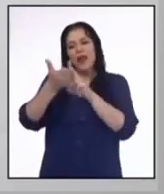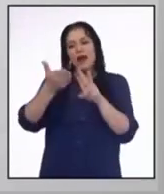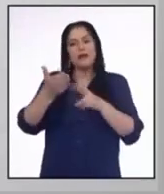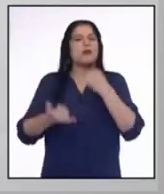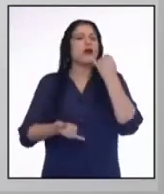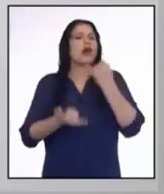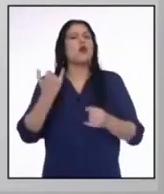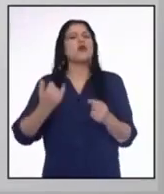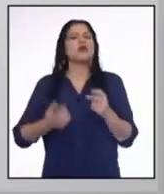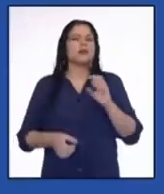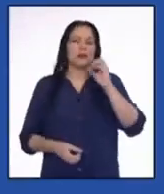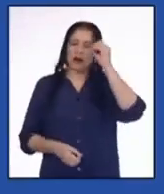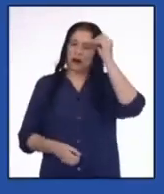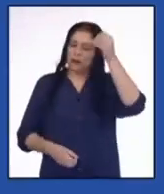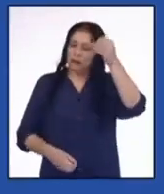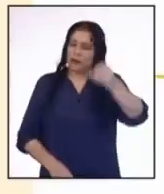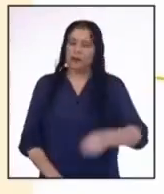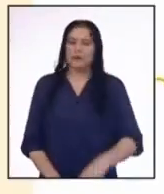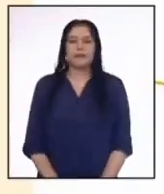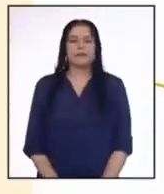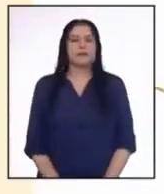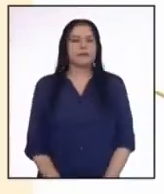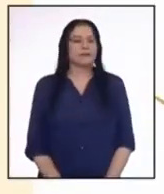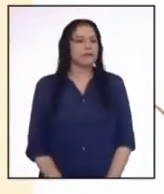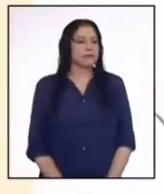la última opinión.